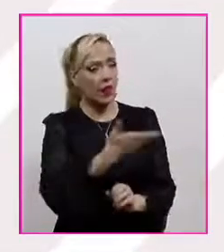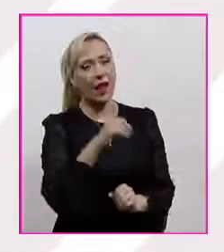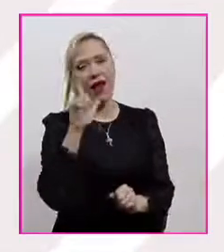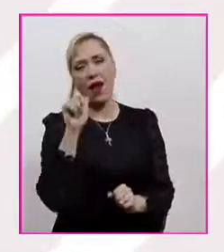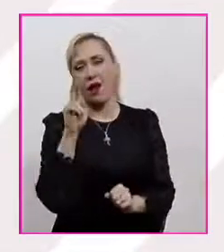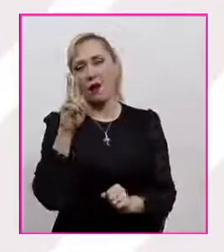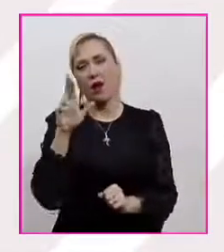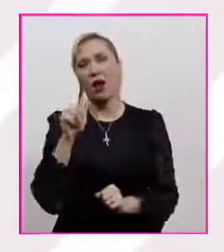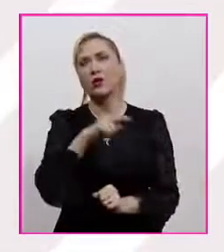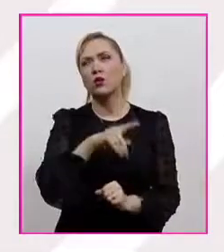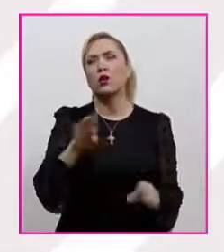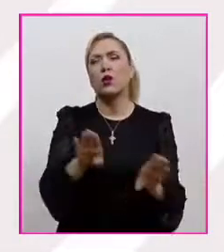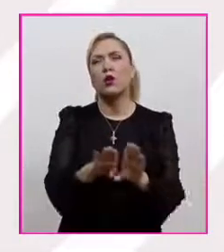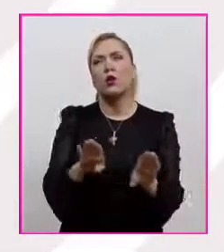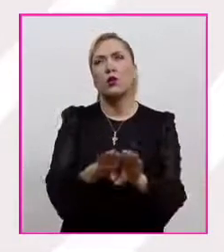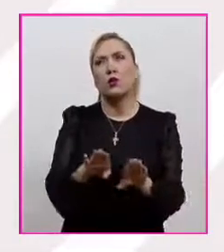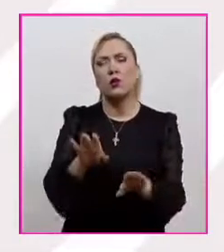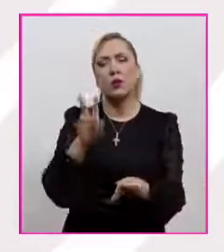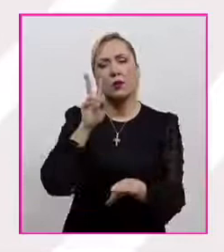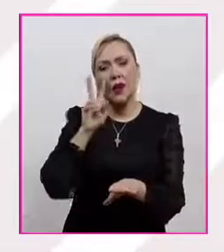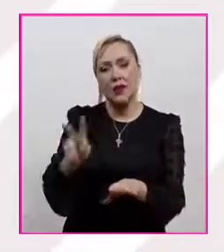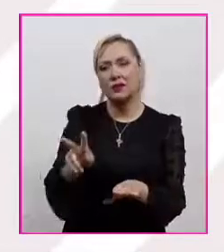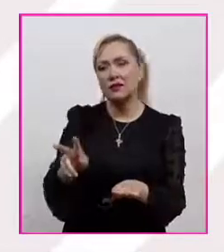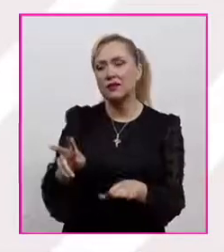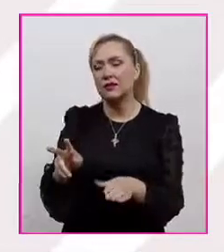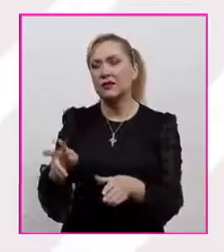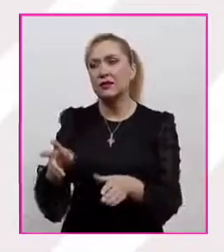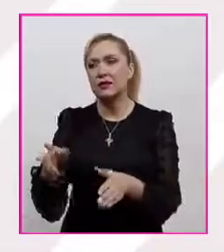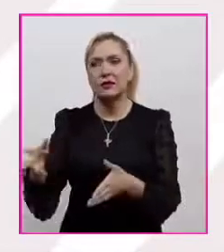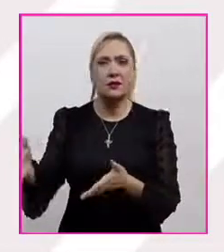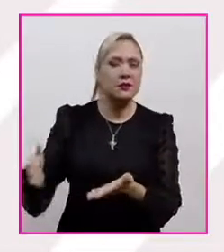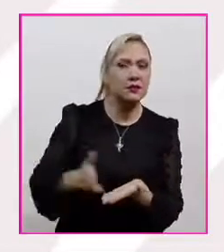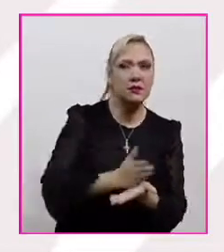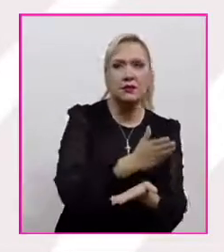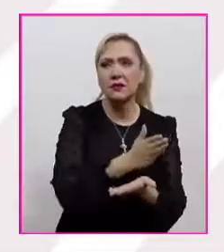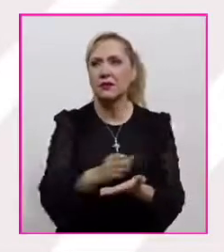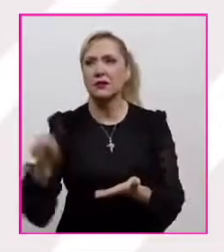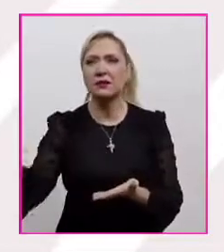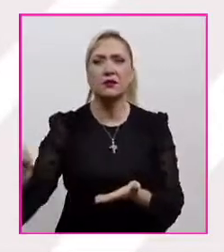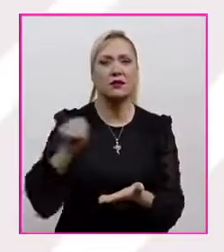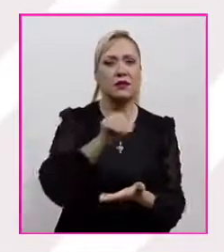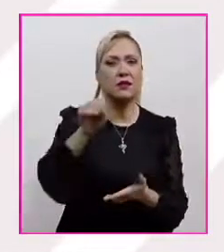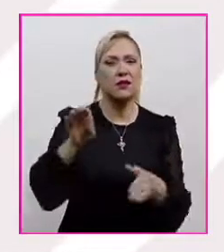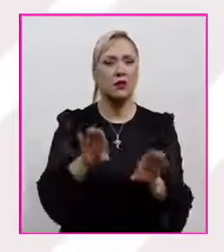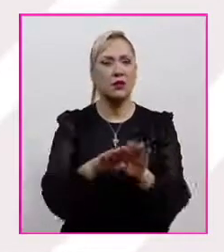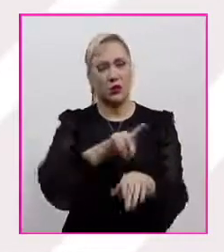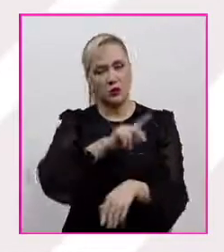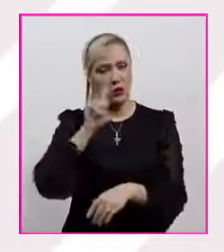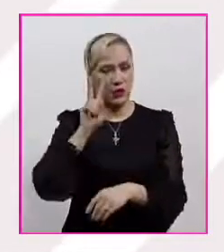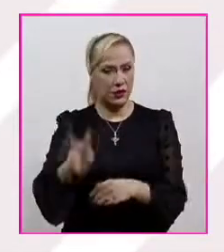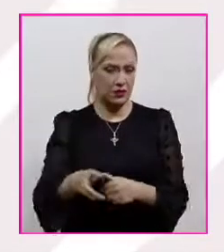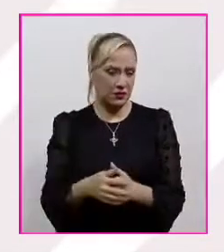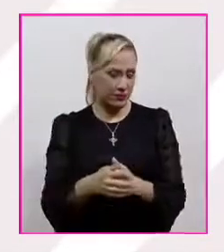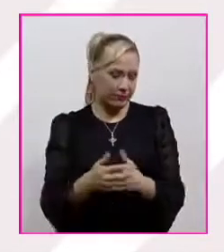O sea, ¿cómo desde Haz Movilidad también me gustaría tu perspectiva? ¿Cómo entienden esto? ¿Cómo lo ven?